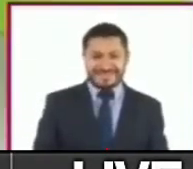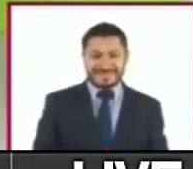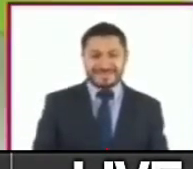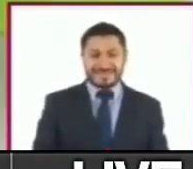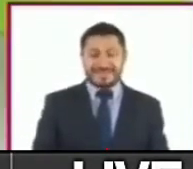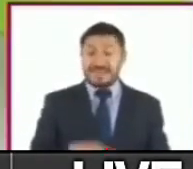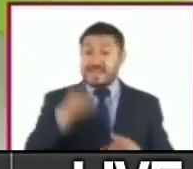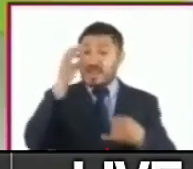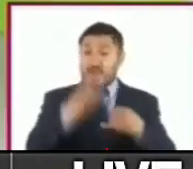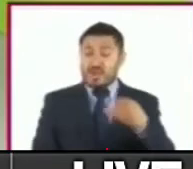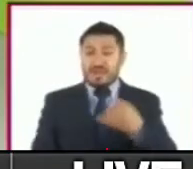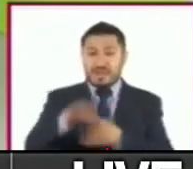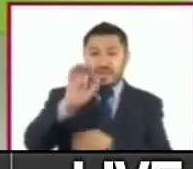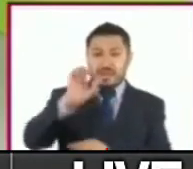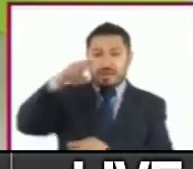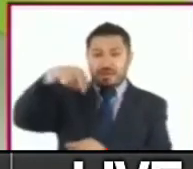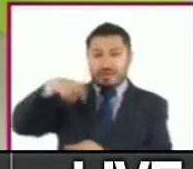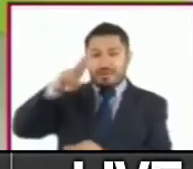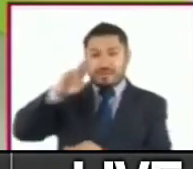Y vamos, por último, Enrique.